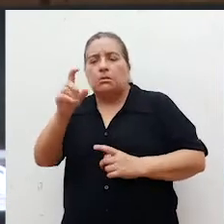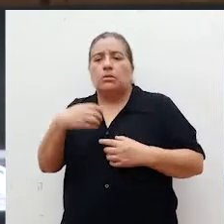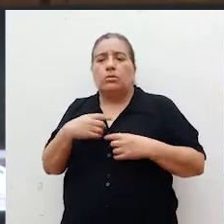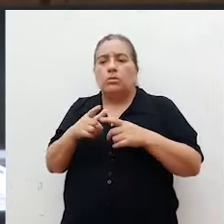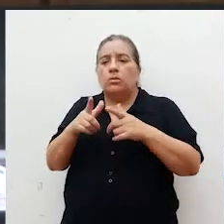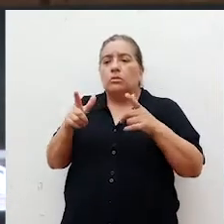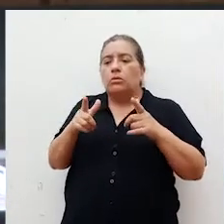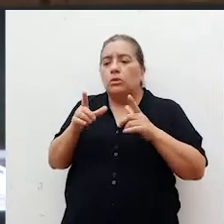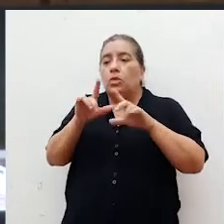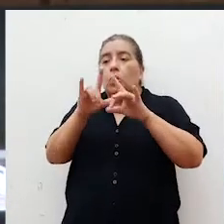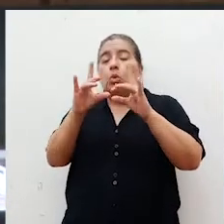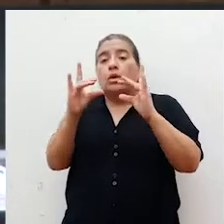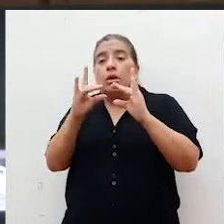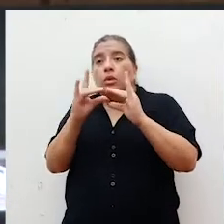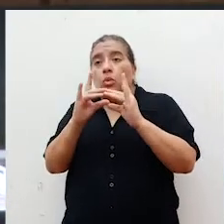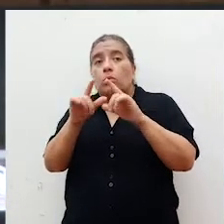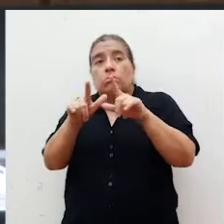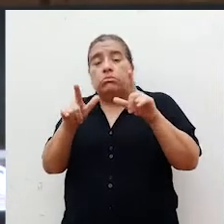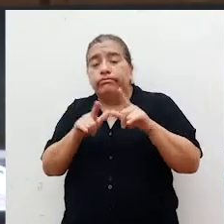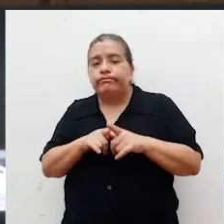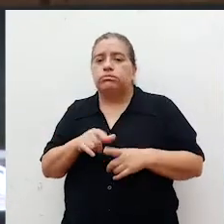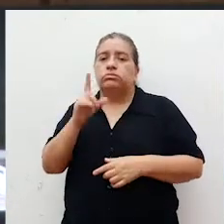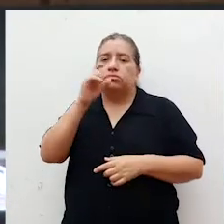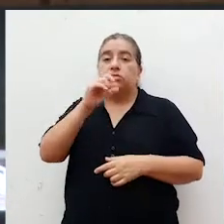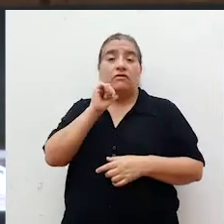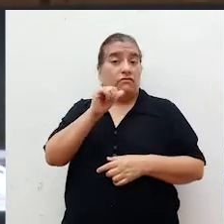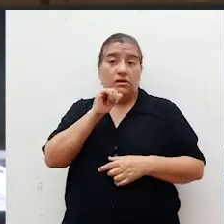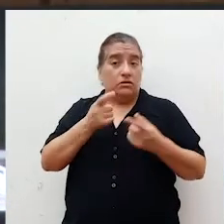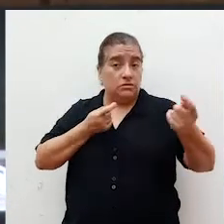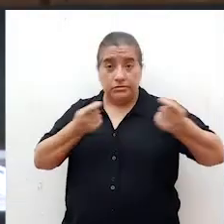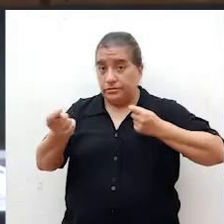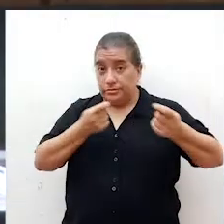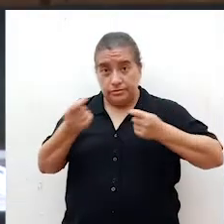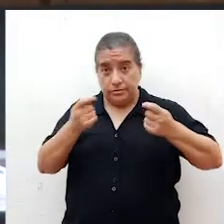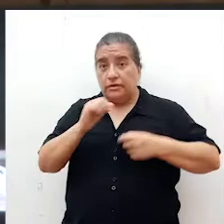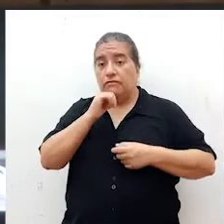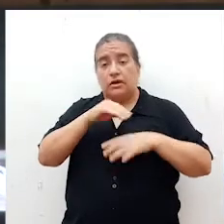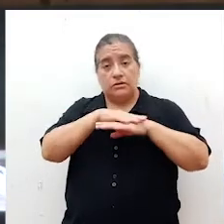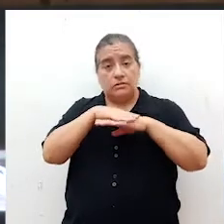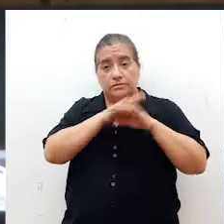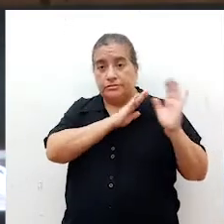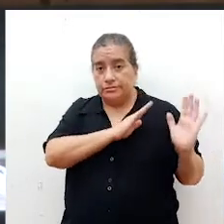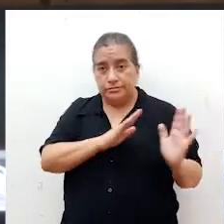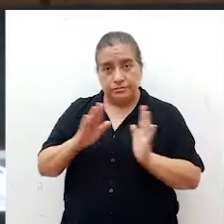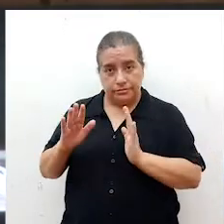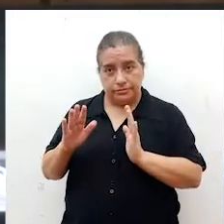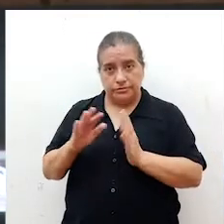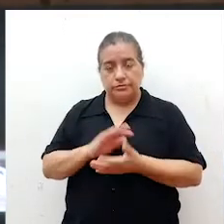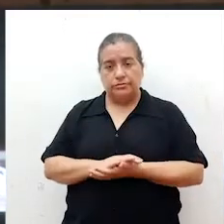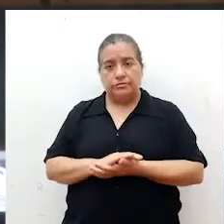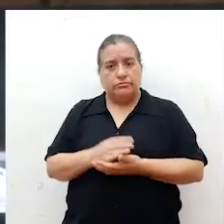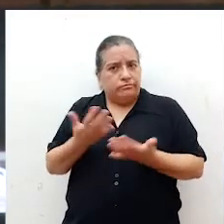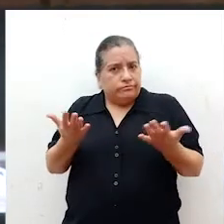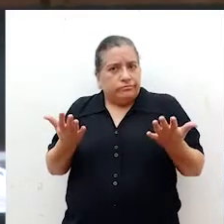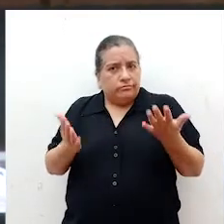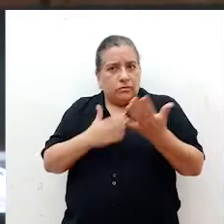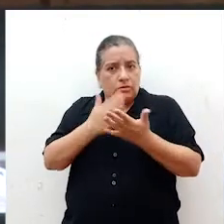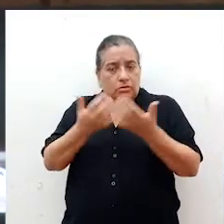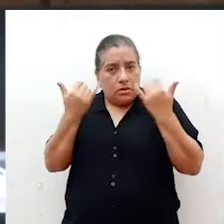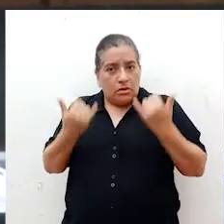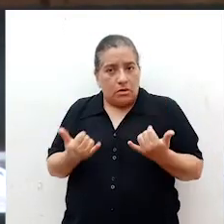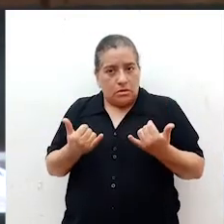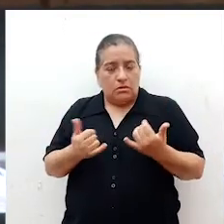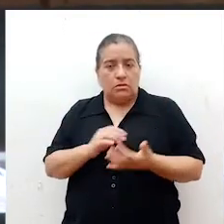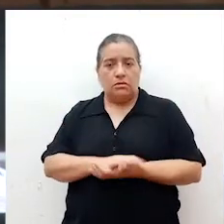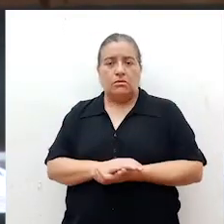dramático por las clínicas para poder encontrar un espacio, una cama UCI. Eso es falta de gestión, falta de